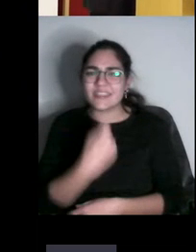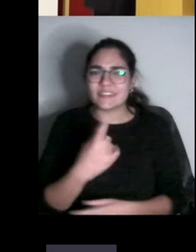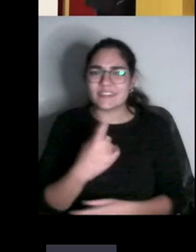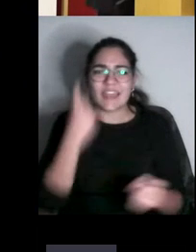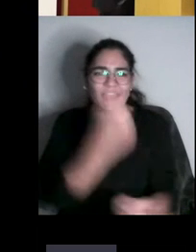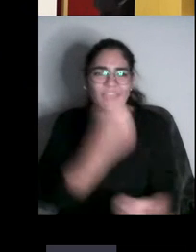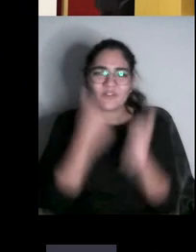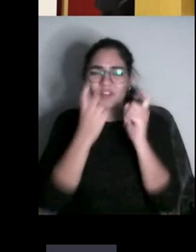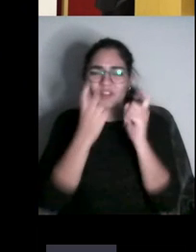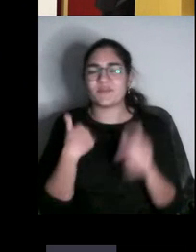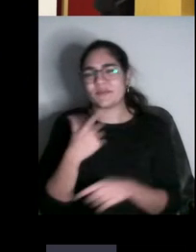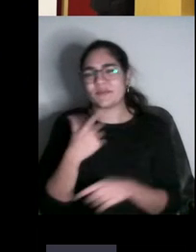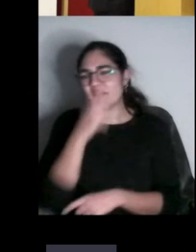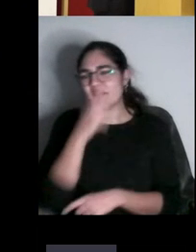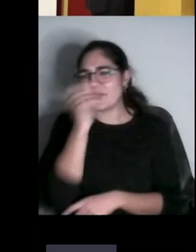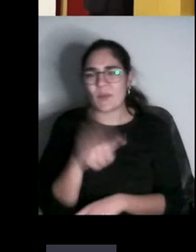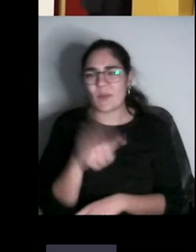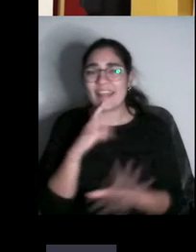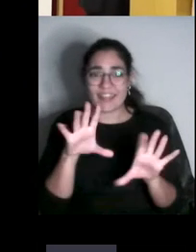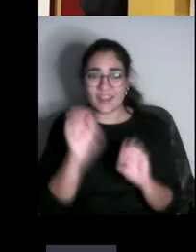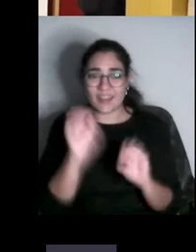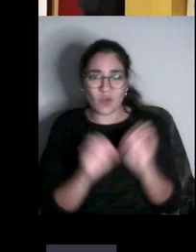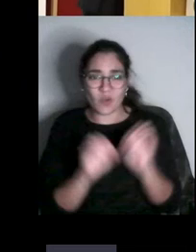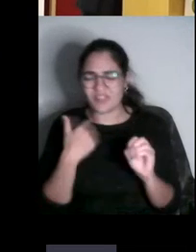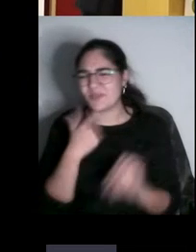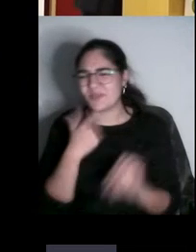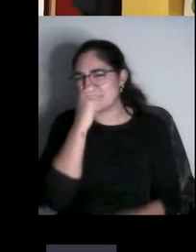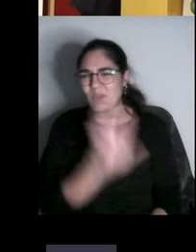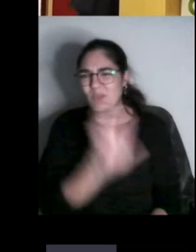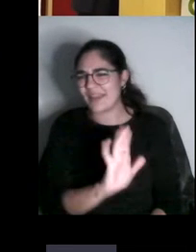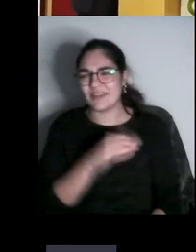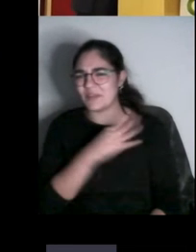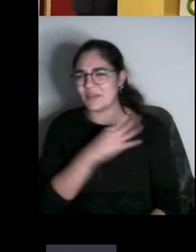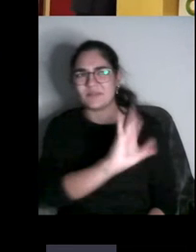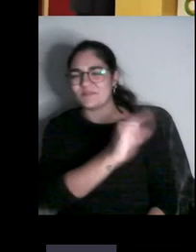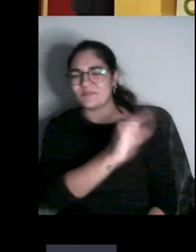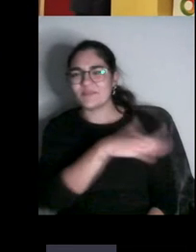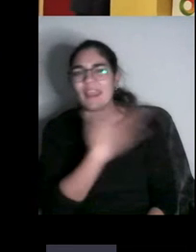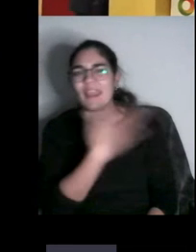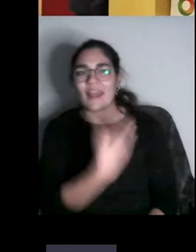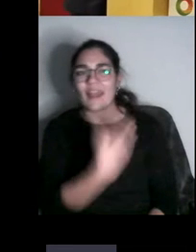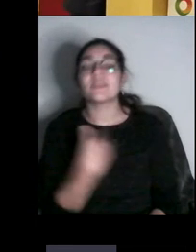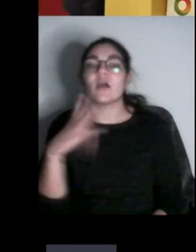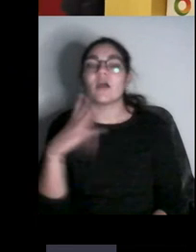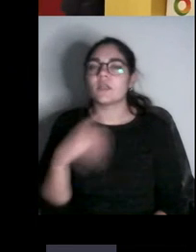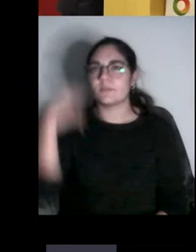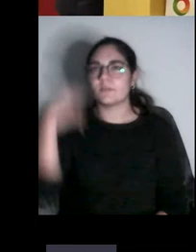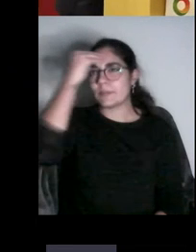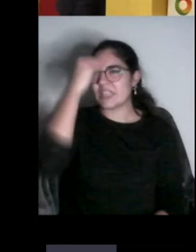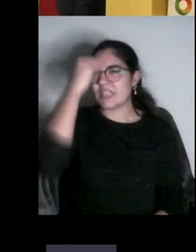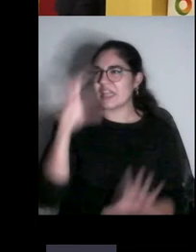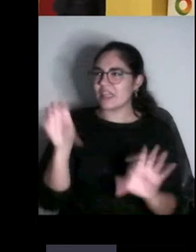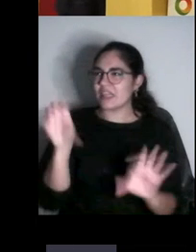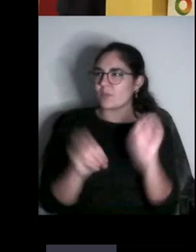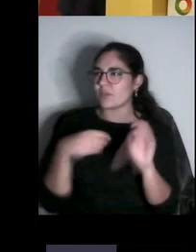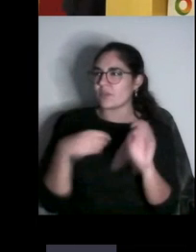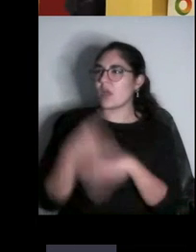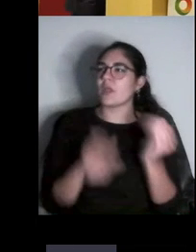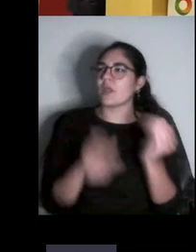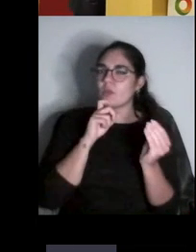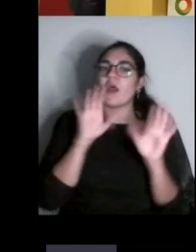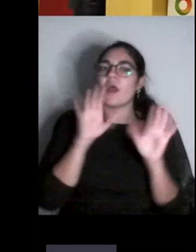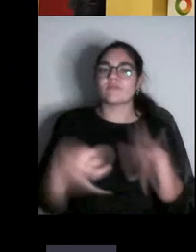por tan sólo un 10% entorno que se nos ocurrió recurrir a la aplicación de but serious